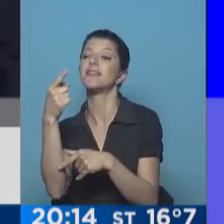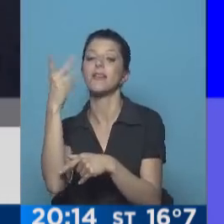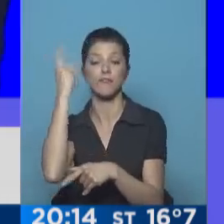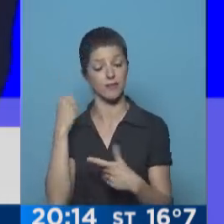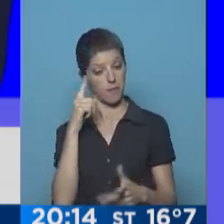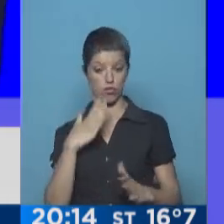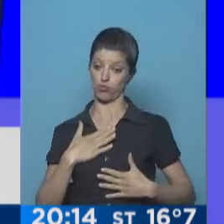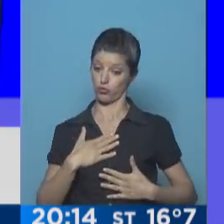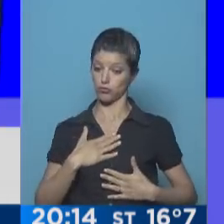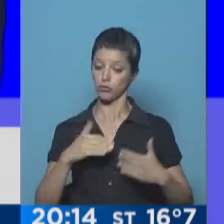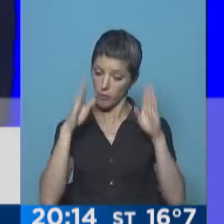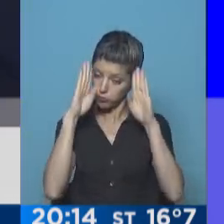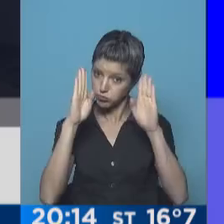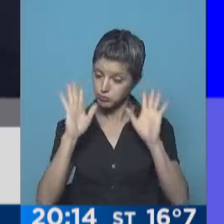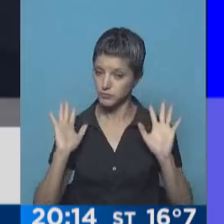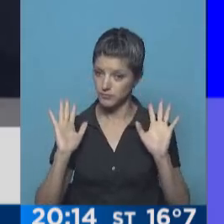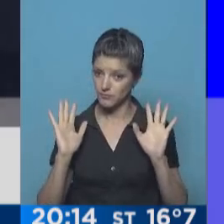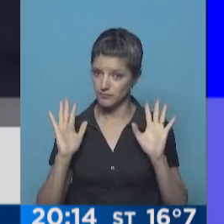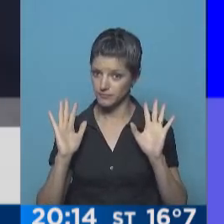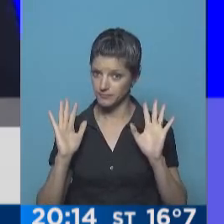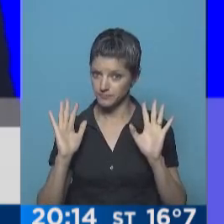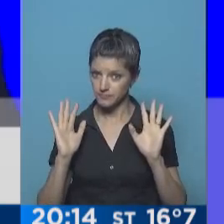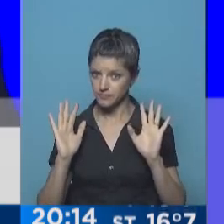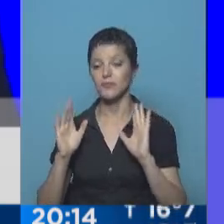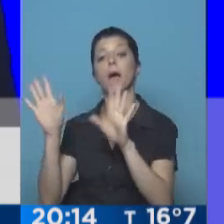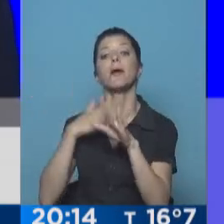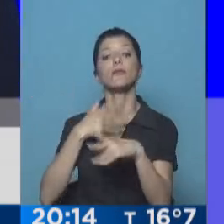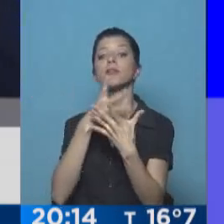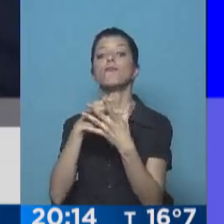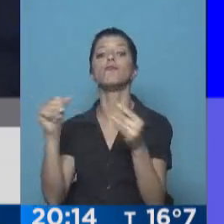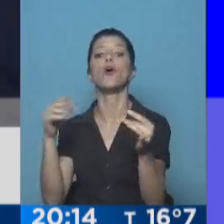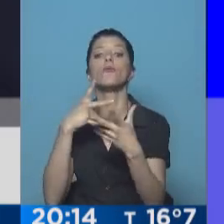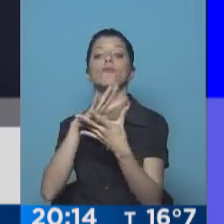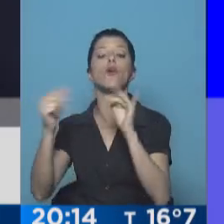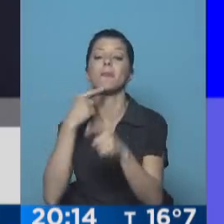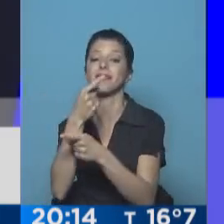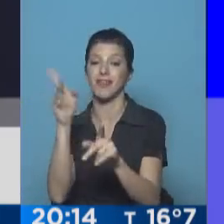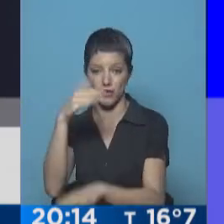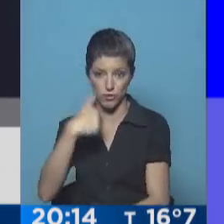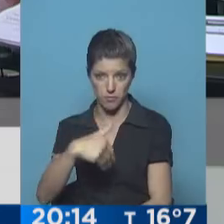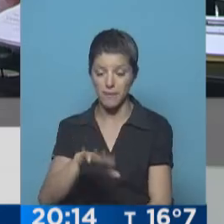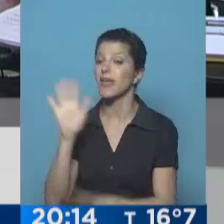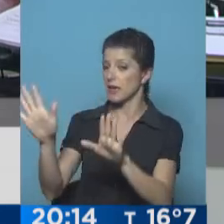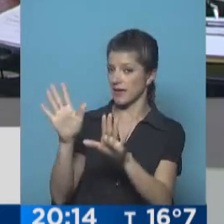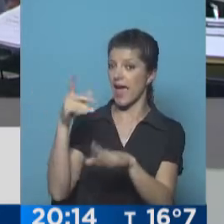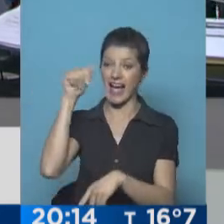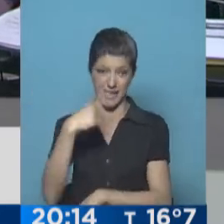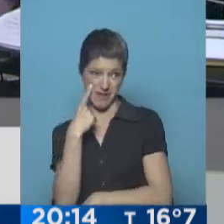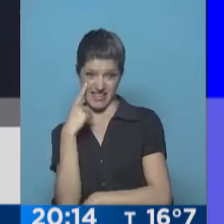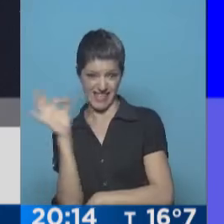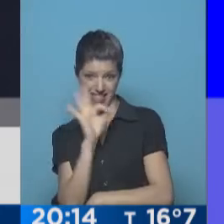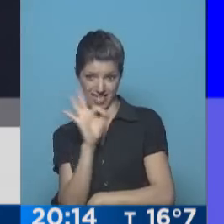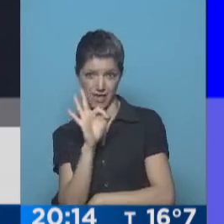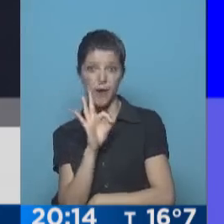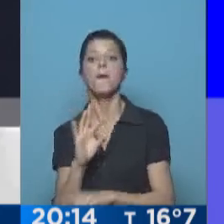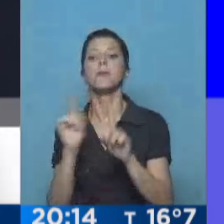ven, estamos reaccionando. Además, es nuestra forma de decir, esto nos va a garantizar no solamente que no vengan refugiados, sino que